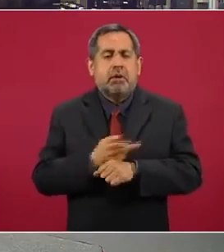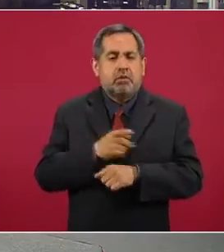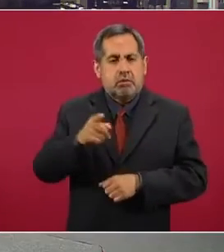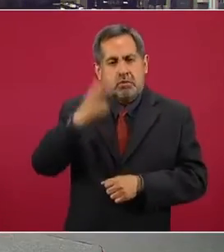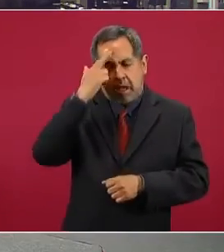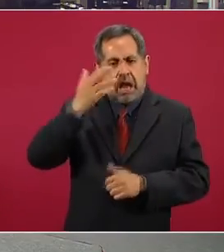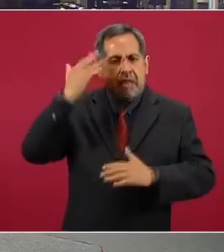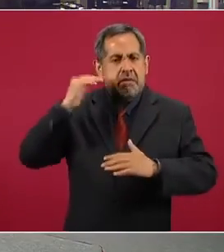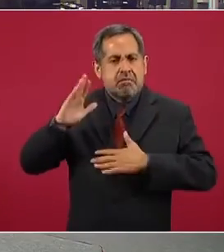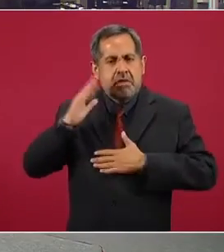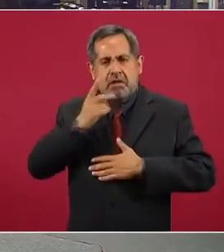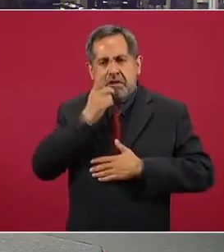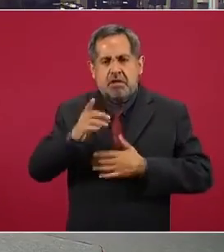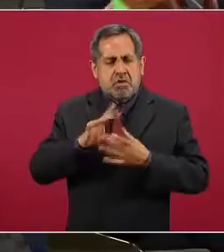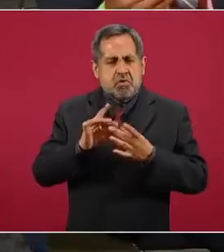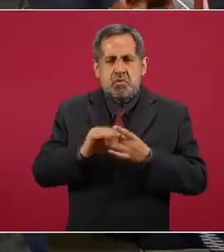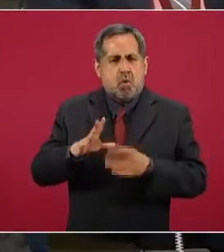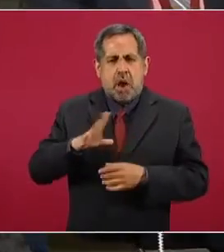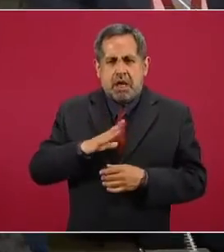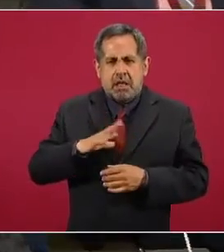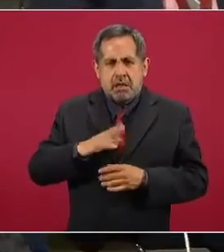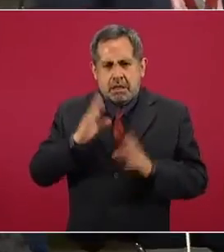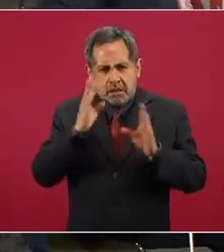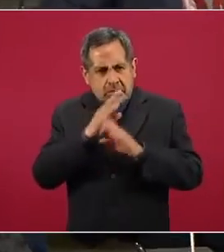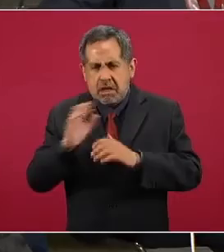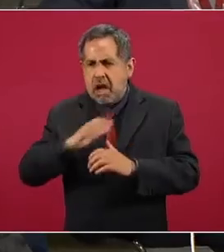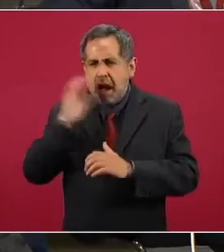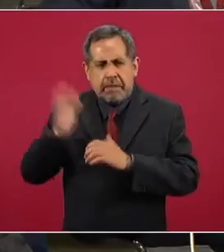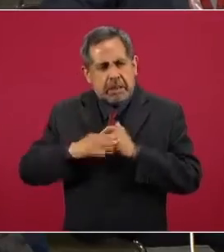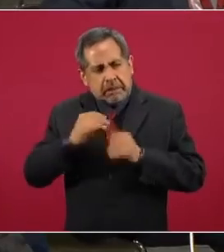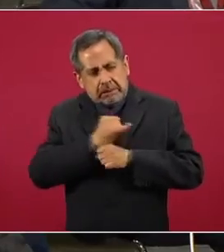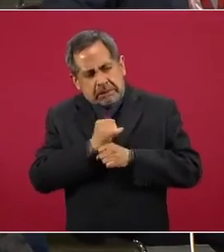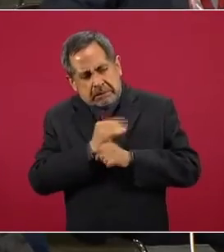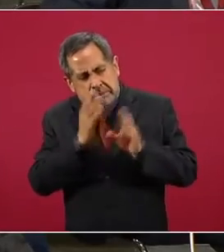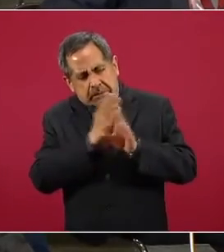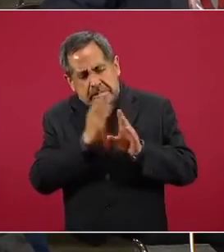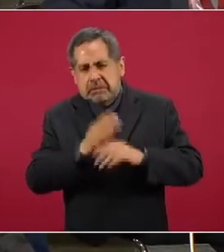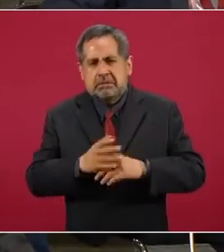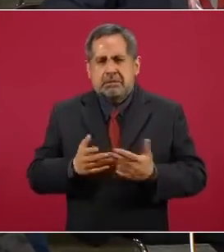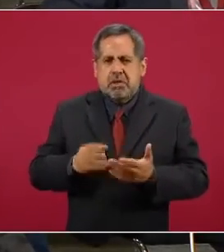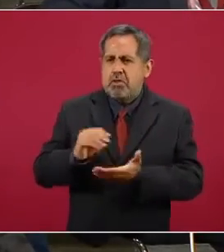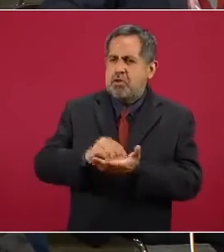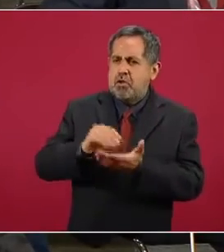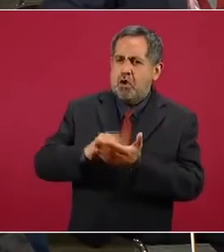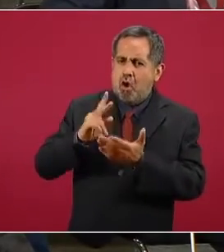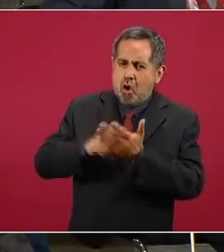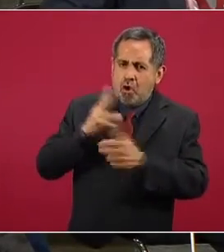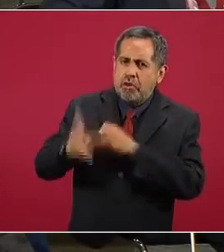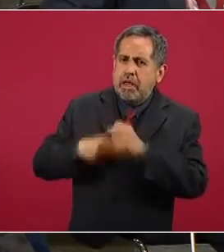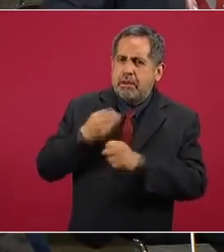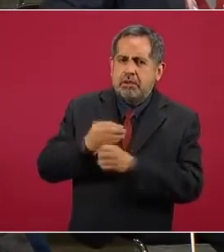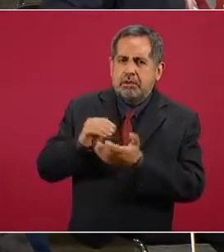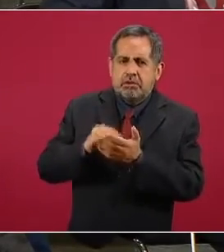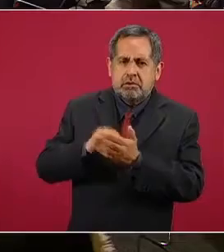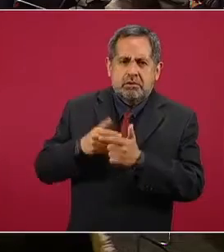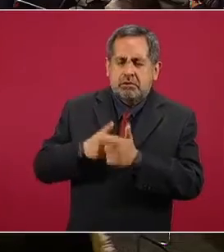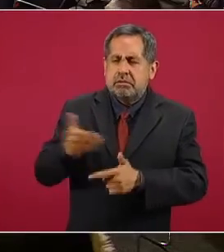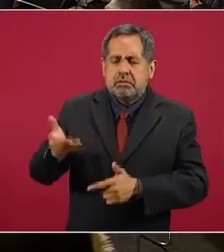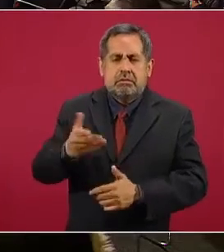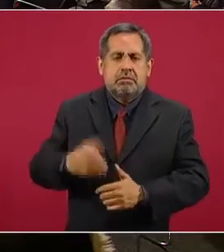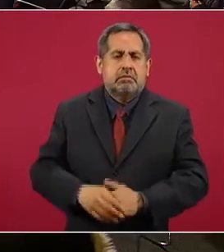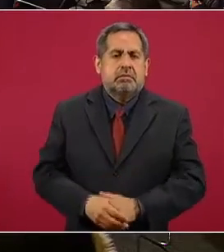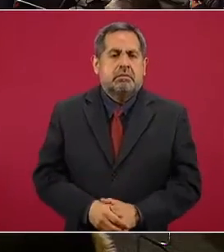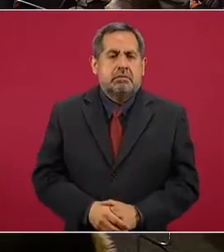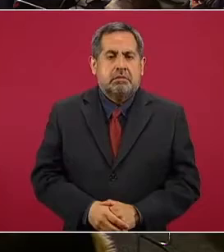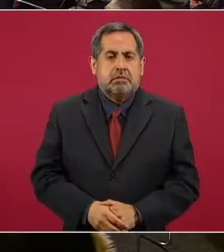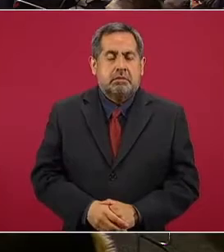había prometido que este tipo de prácticas se iban a terminar y vemos que se están repitiendo todavía.